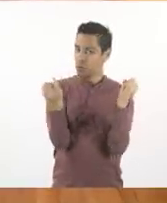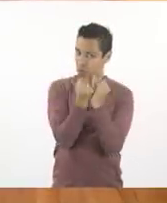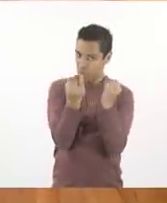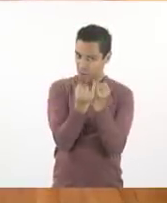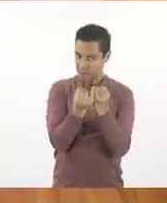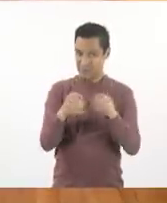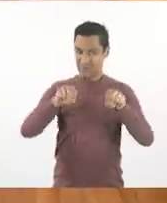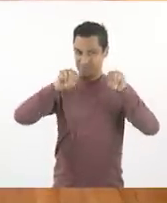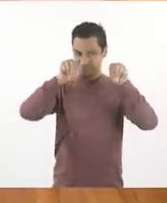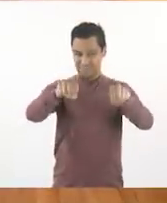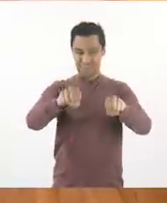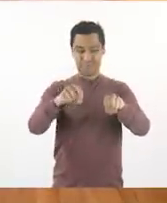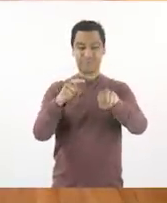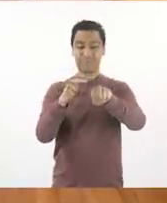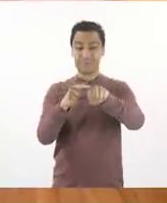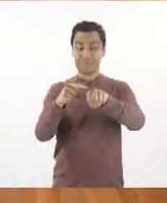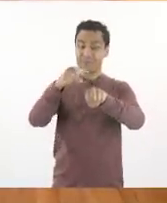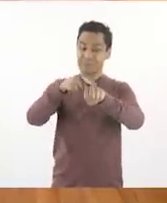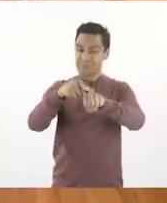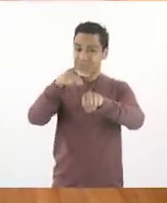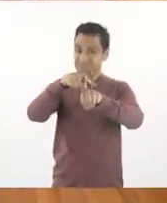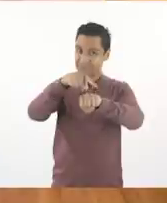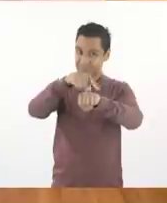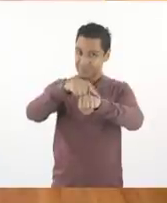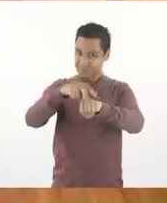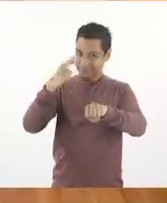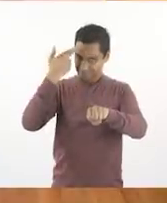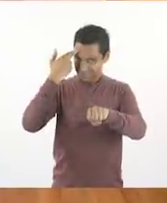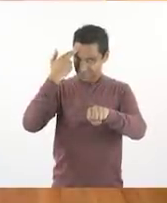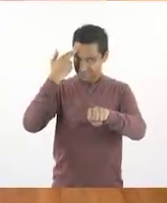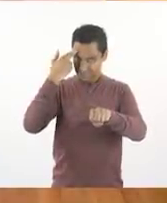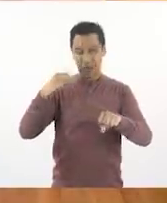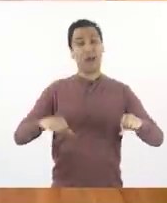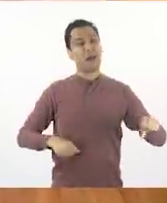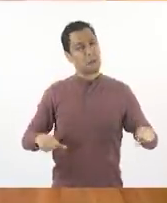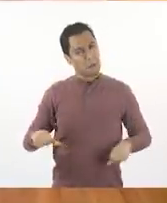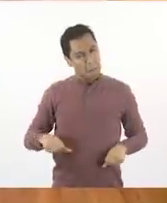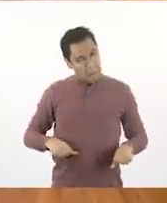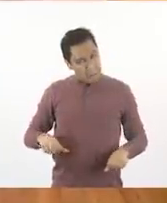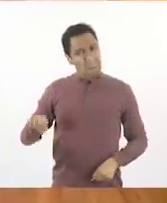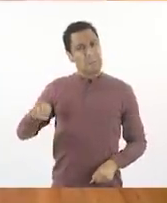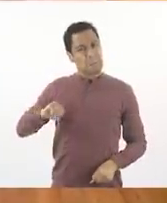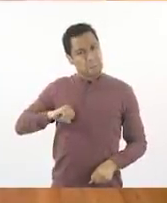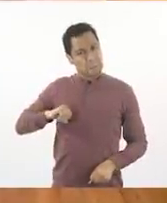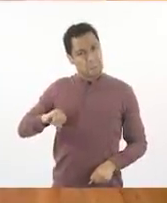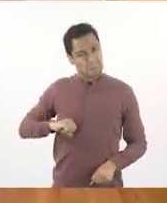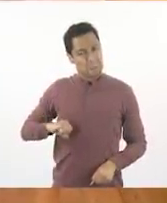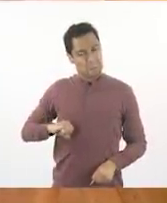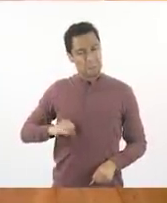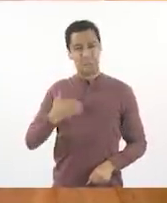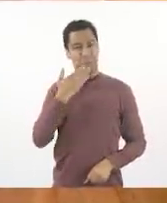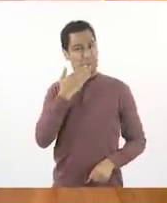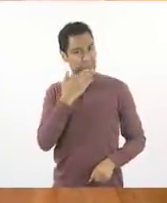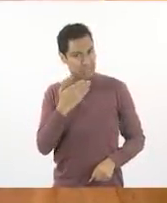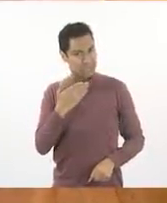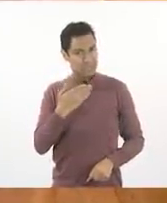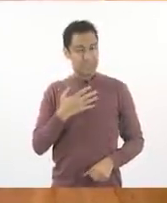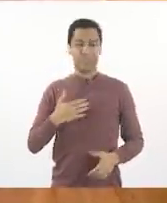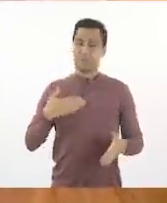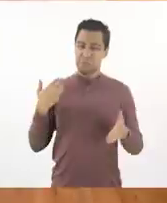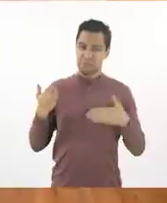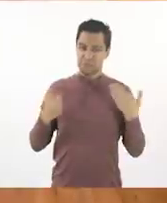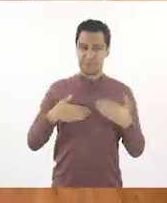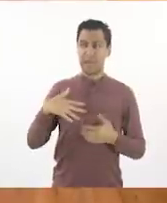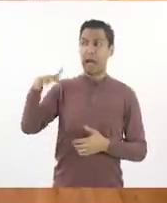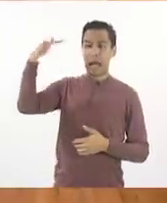hacer igual en casa? Sí. Muy bien. Me parece una actividad muy entretenida para que todos en casa, con ayuda de un adulto,